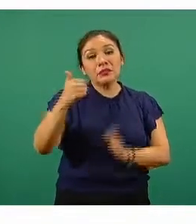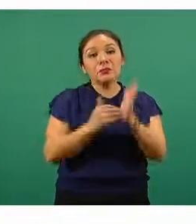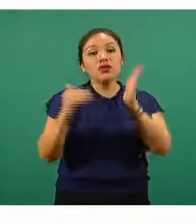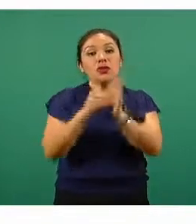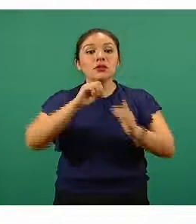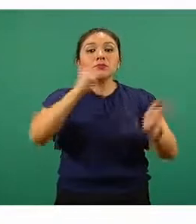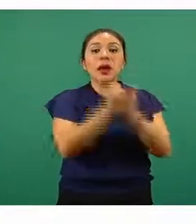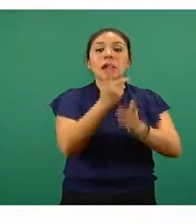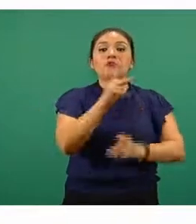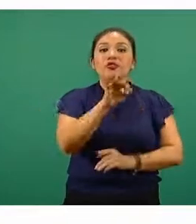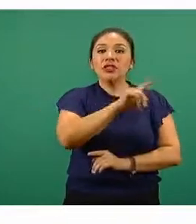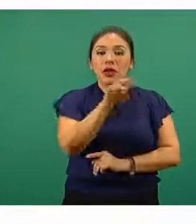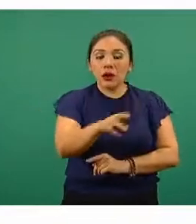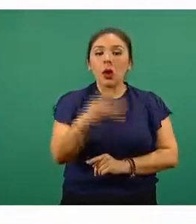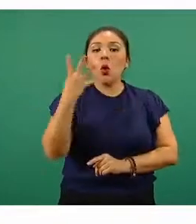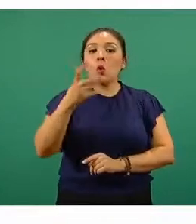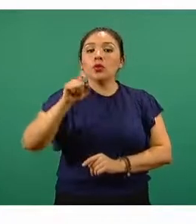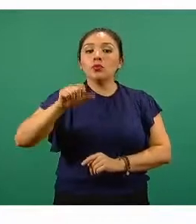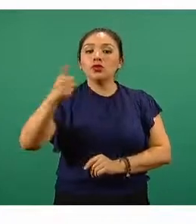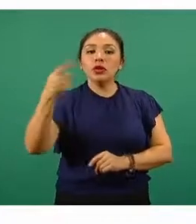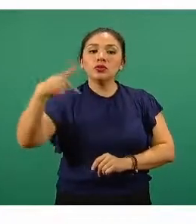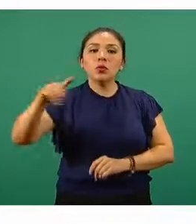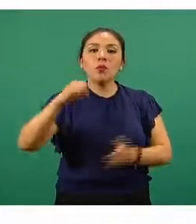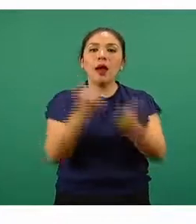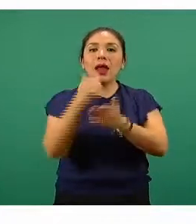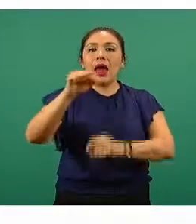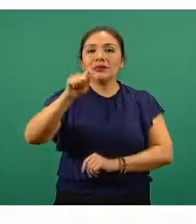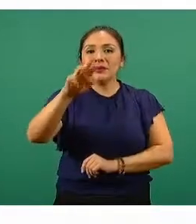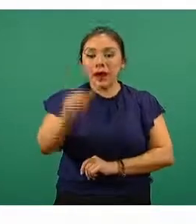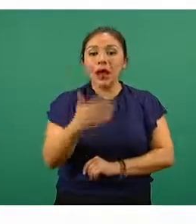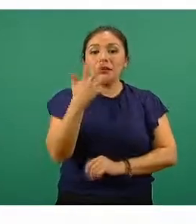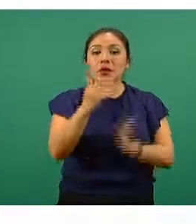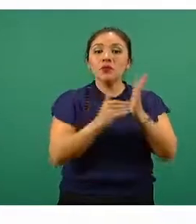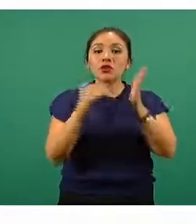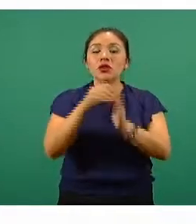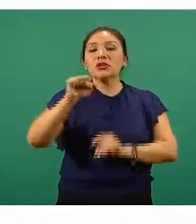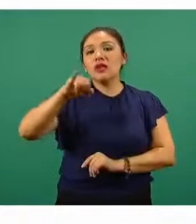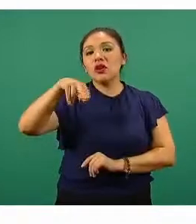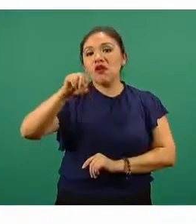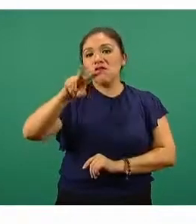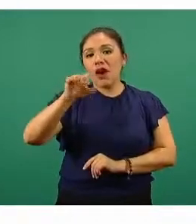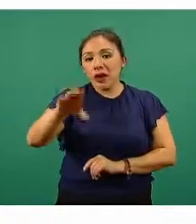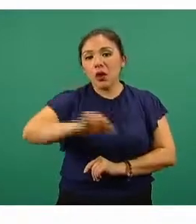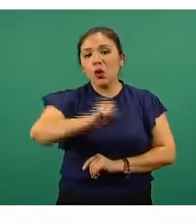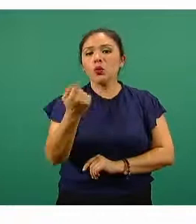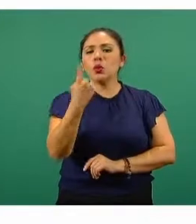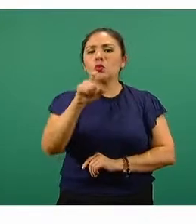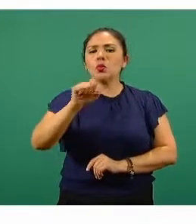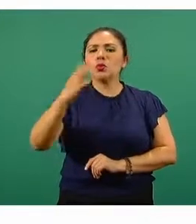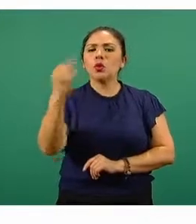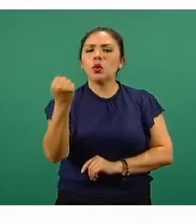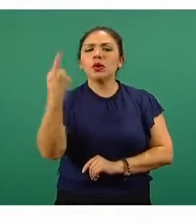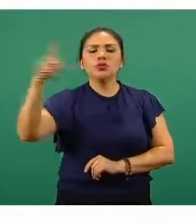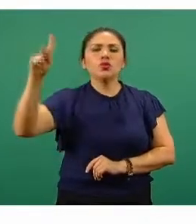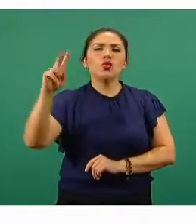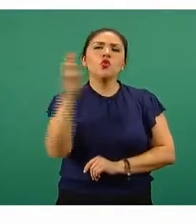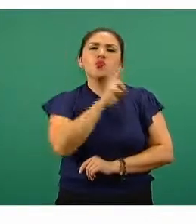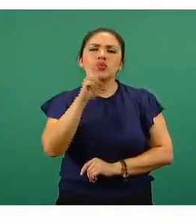Pfizer, 4.6 de AstraZeneca, 5 millones de Sinovac, 1.9 de Sputnik V